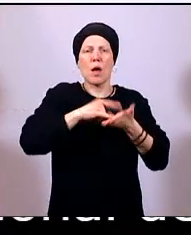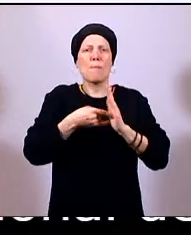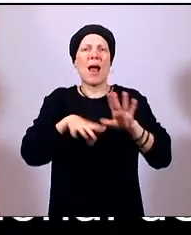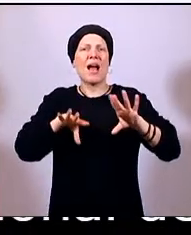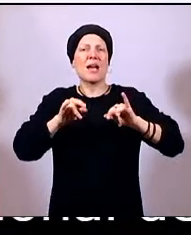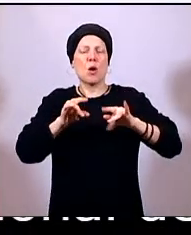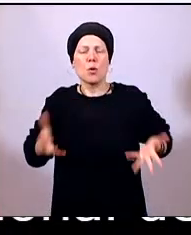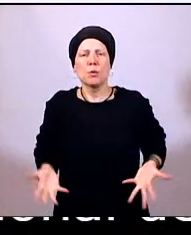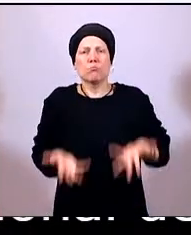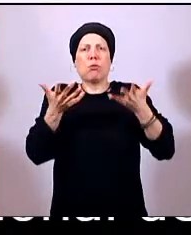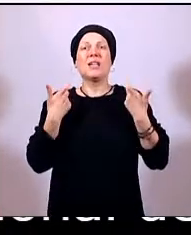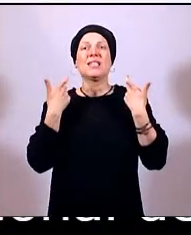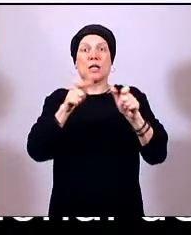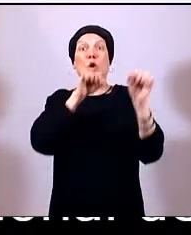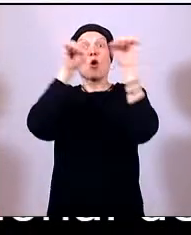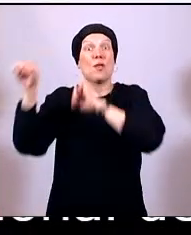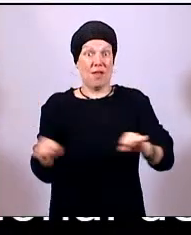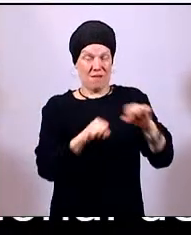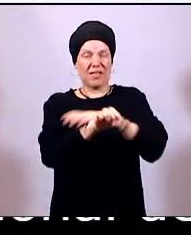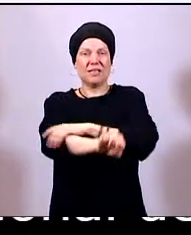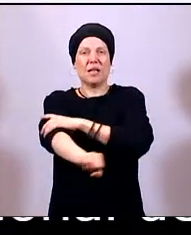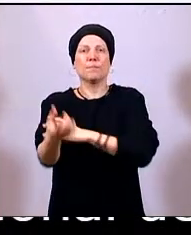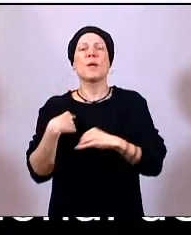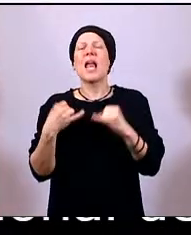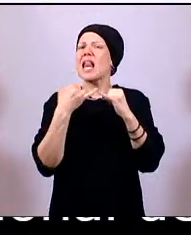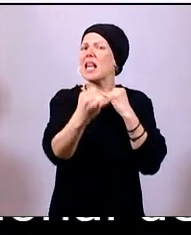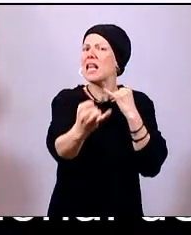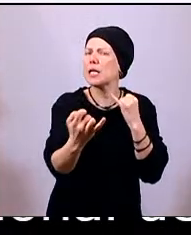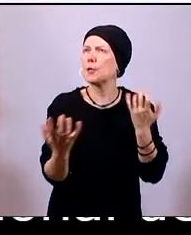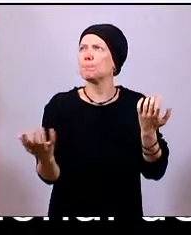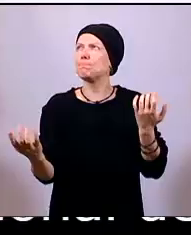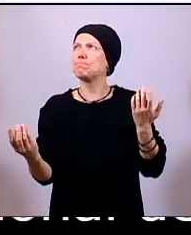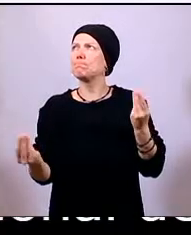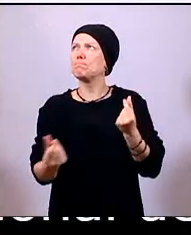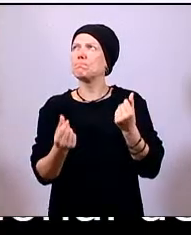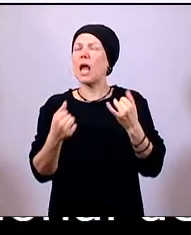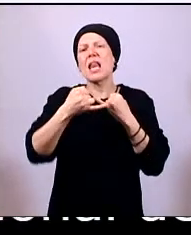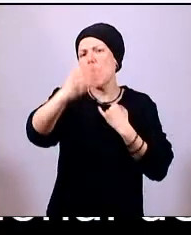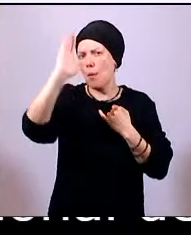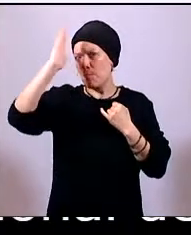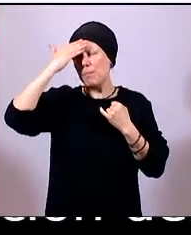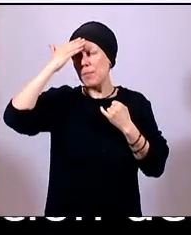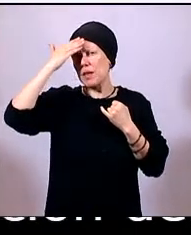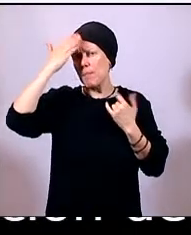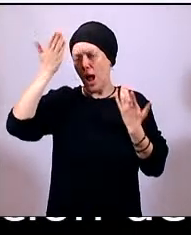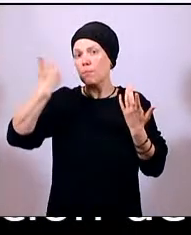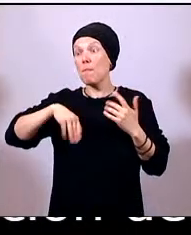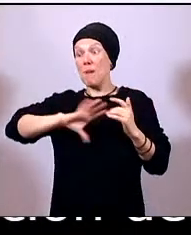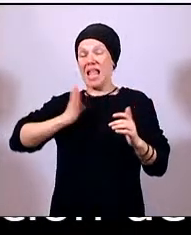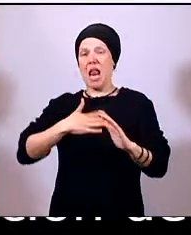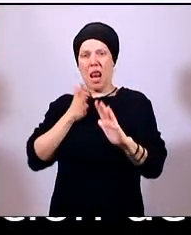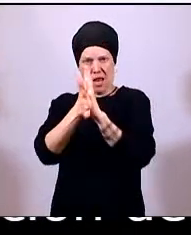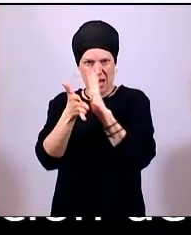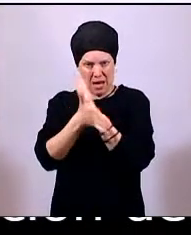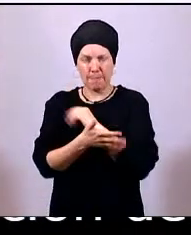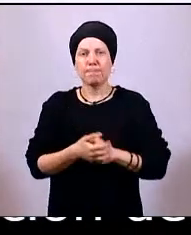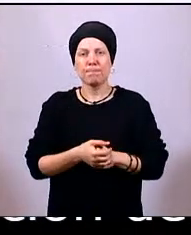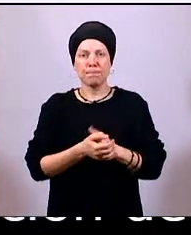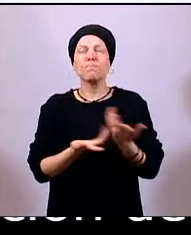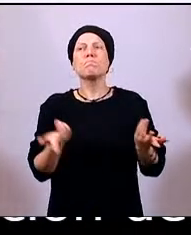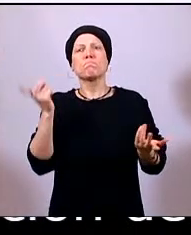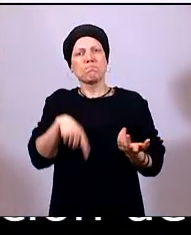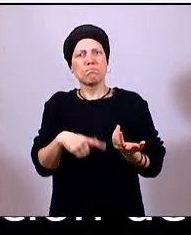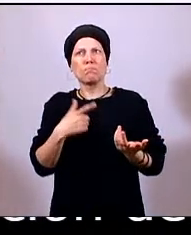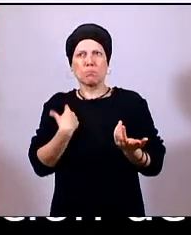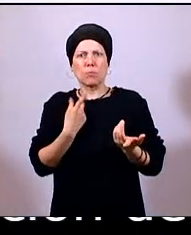de Impulso al Sector de la Defensa, cuyas líneas principales explicaremos mañana y que debemos